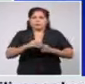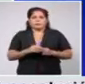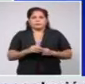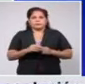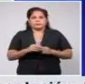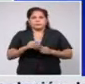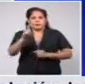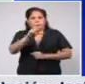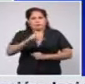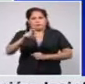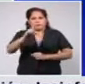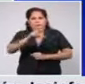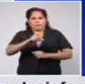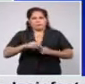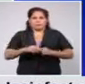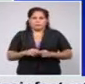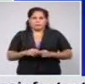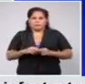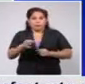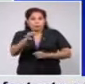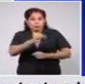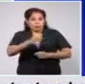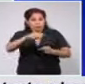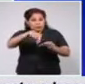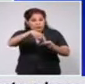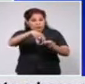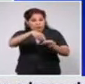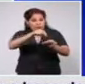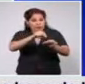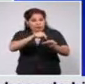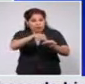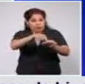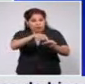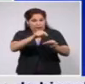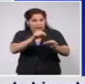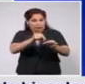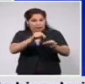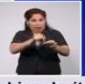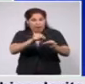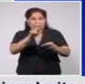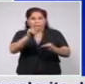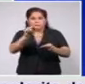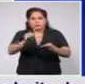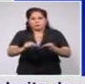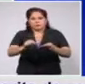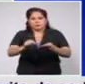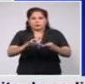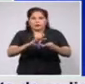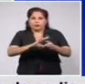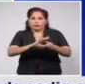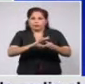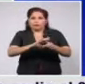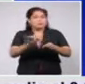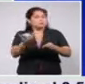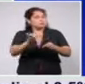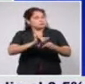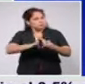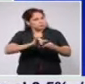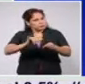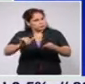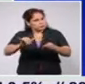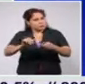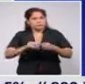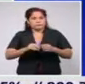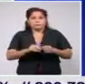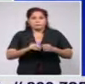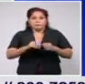Caimanera. El municipio especial Isla de la Juventud, 2 casos, también pero